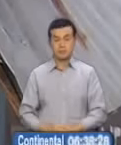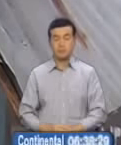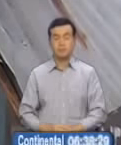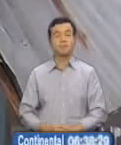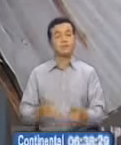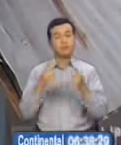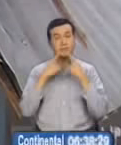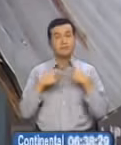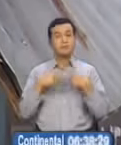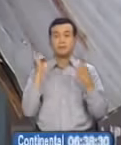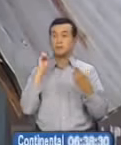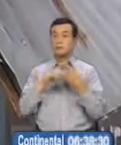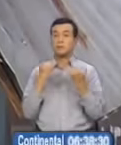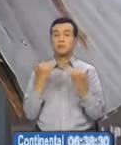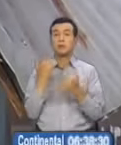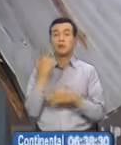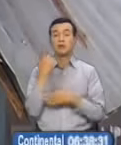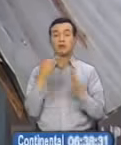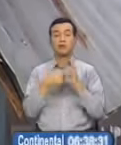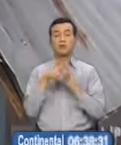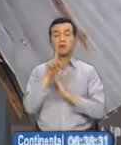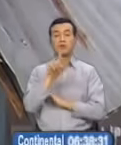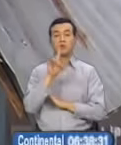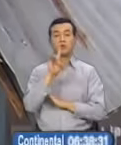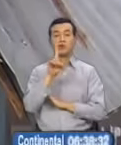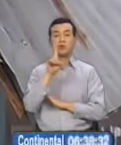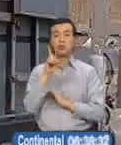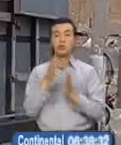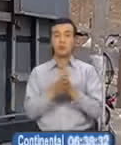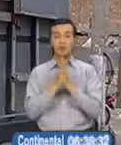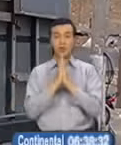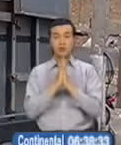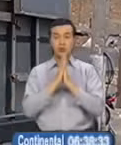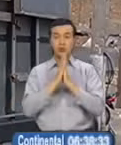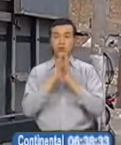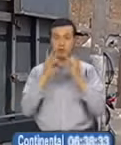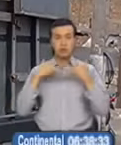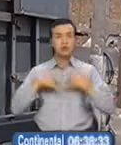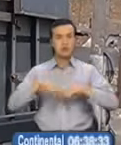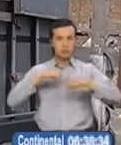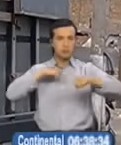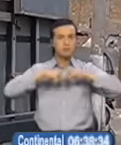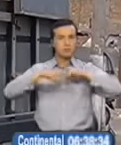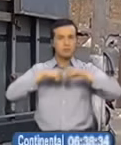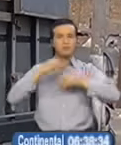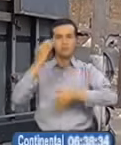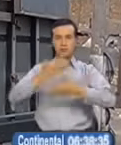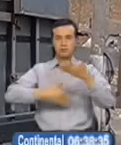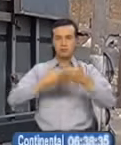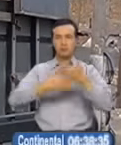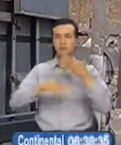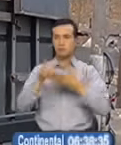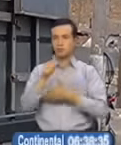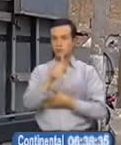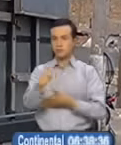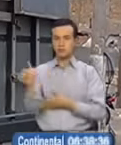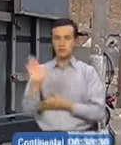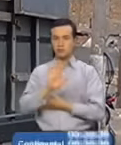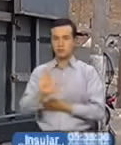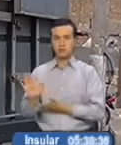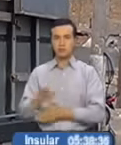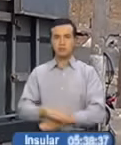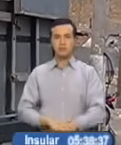se manifiesta que al momento son 13.181 solicitudes de cobertura que están en trámite de documentación por parte de los